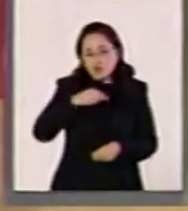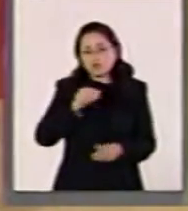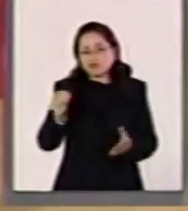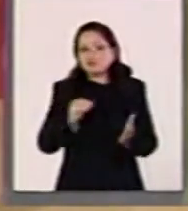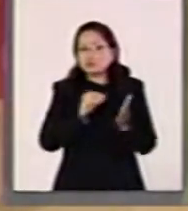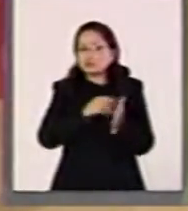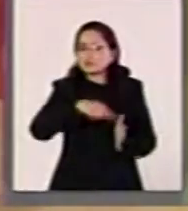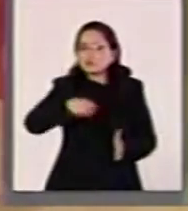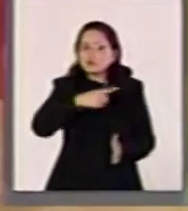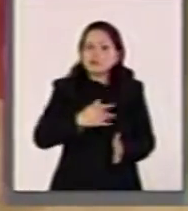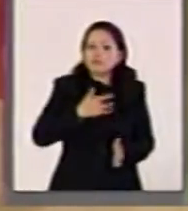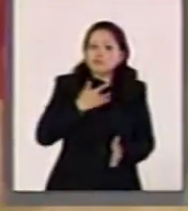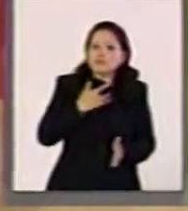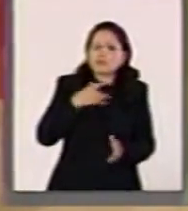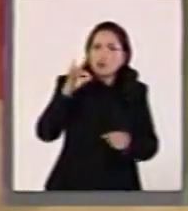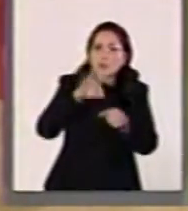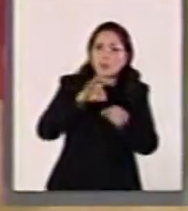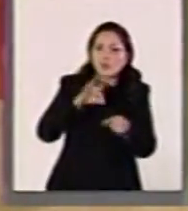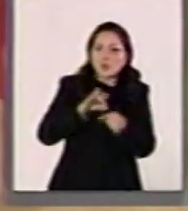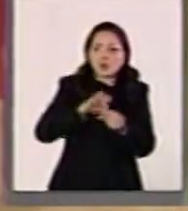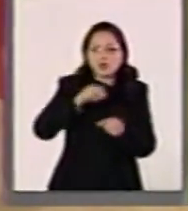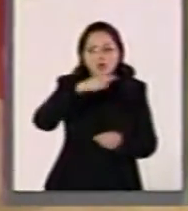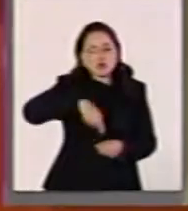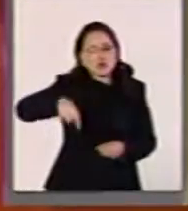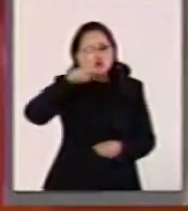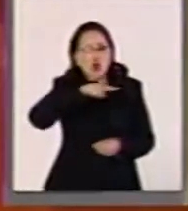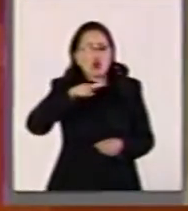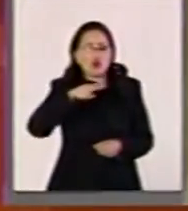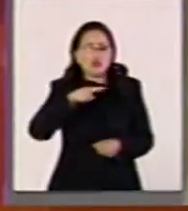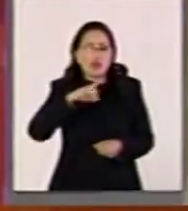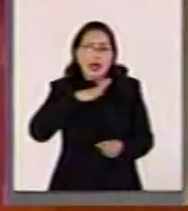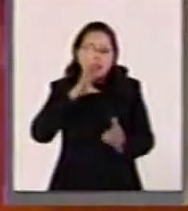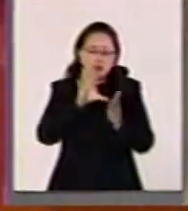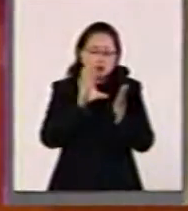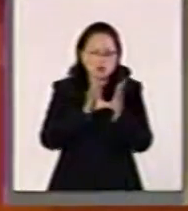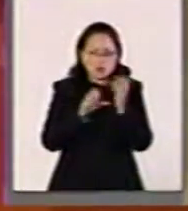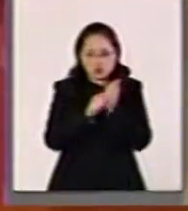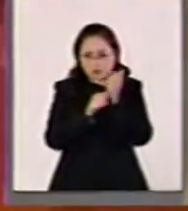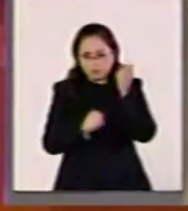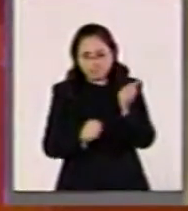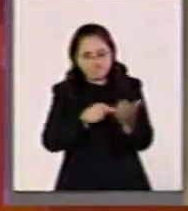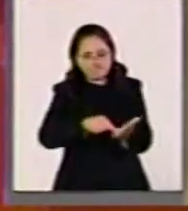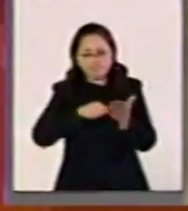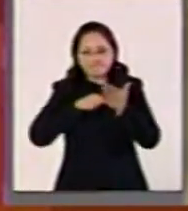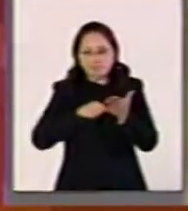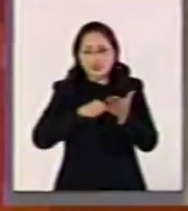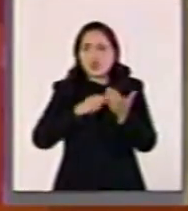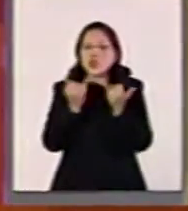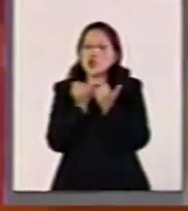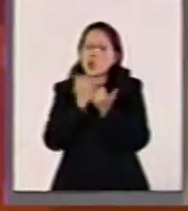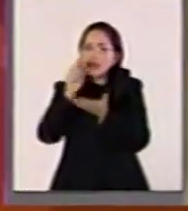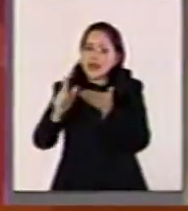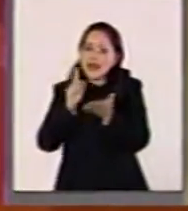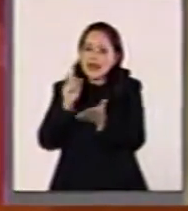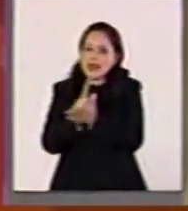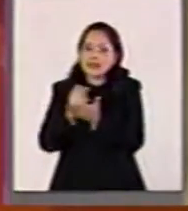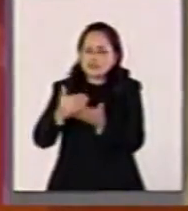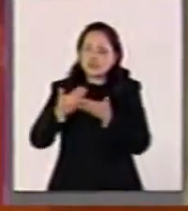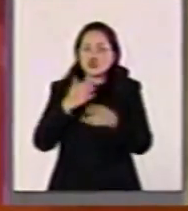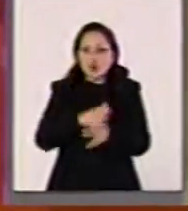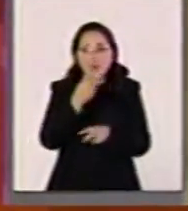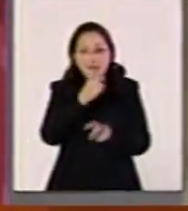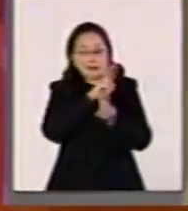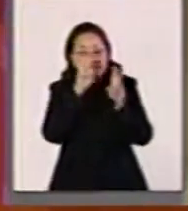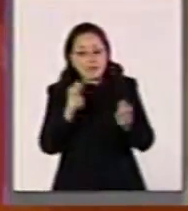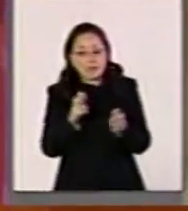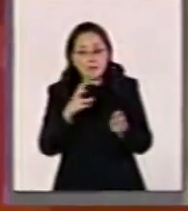consideración para que pueda ser votado por todos ustedes como lo determina la Constitución y la ley secundaria en esta materia por las